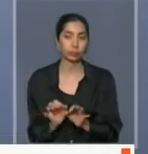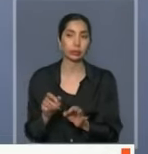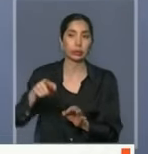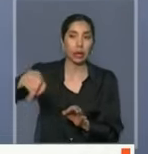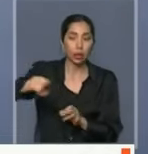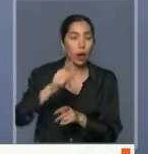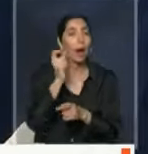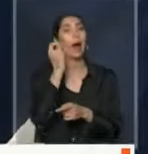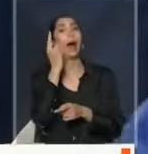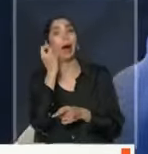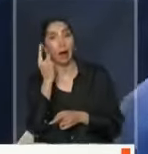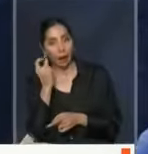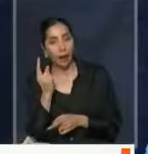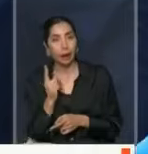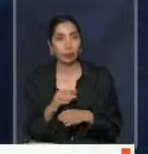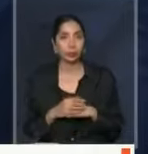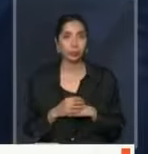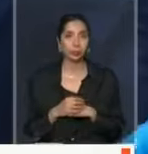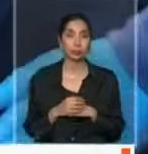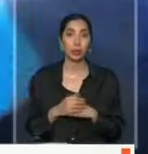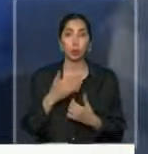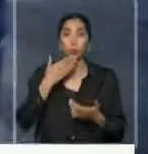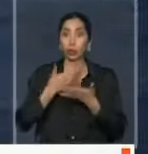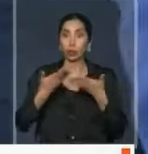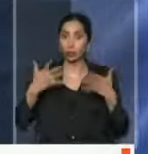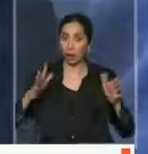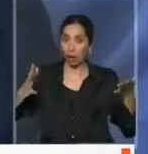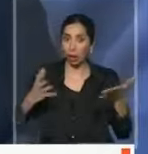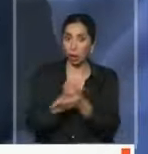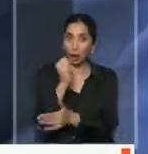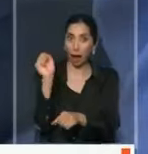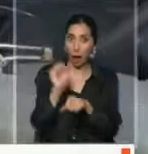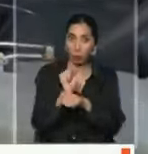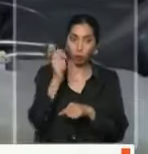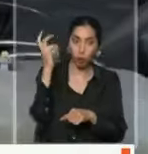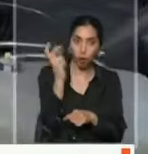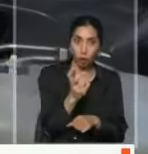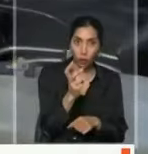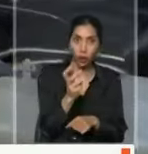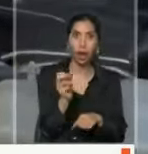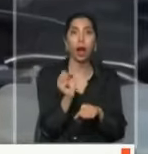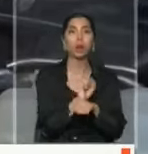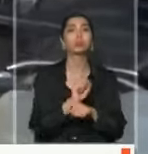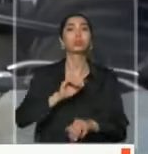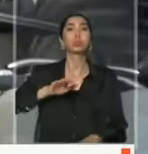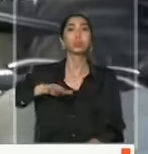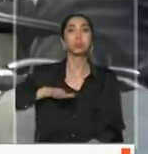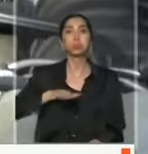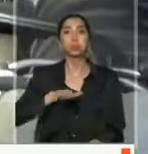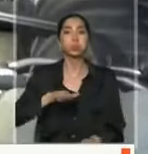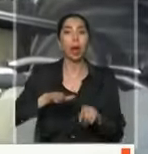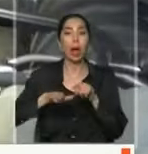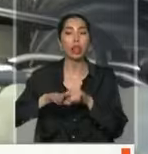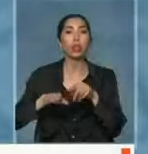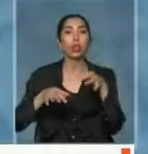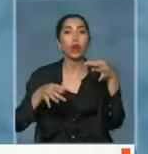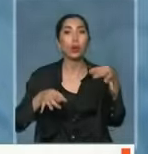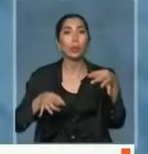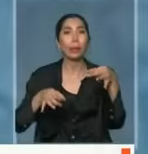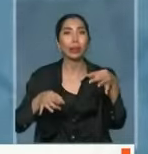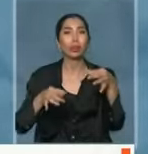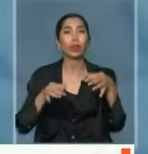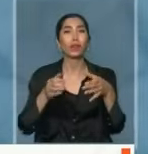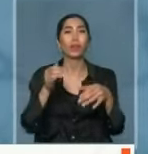sean sorprendidos? Con el vehículo en su poder, esta banda los ingresaba al mercado automotriz, falsificando documentos como permisos